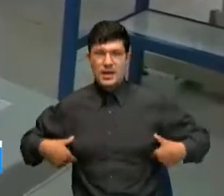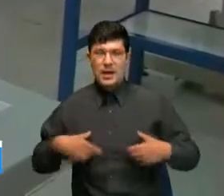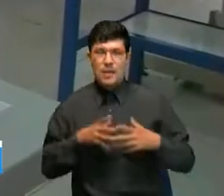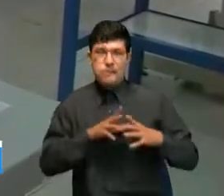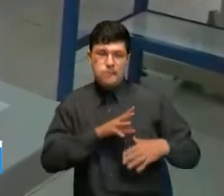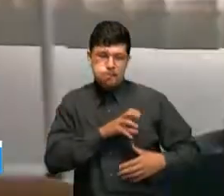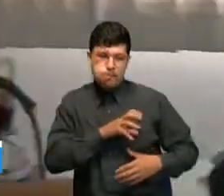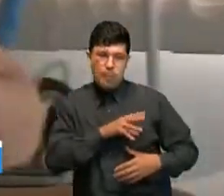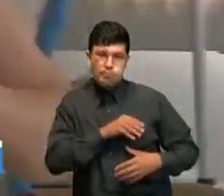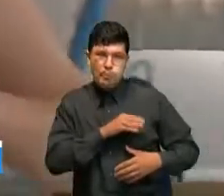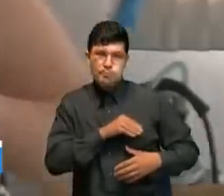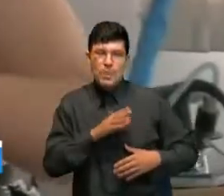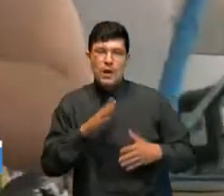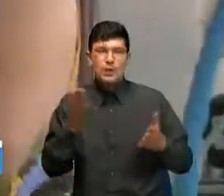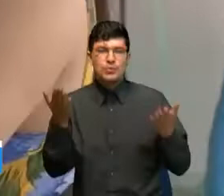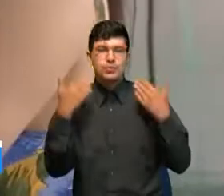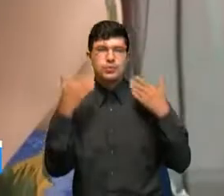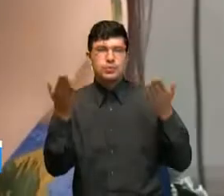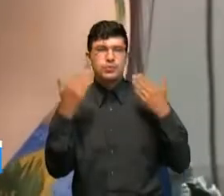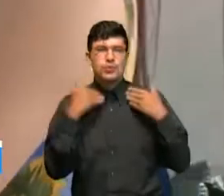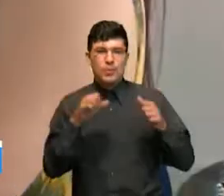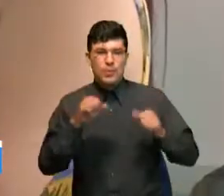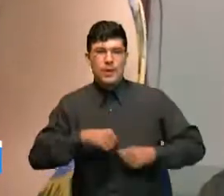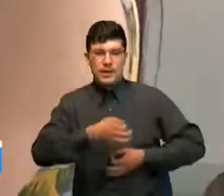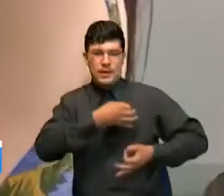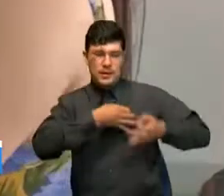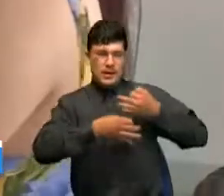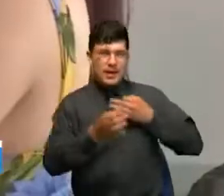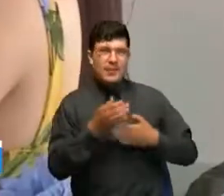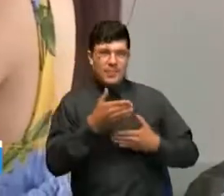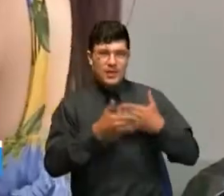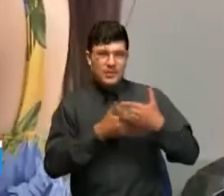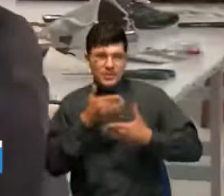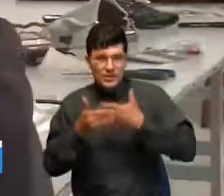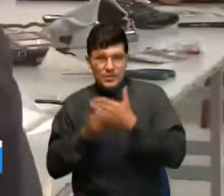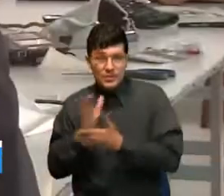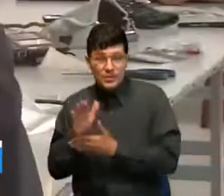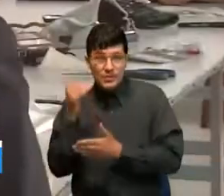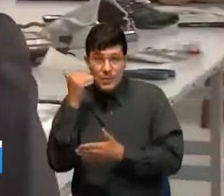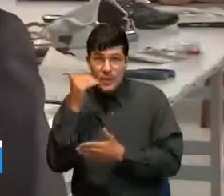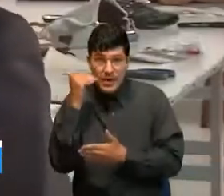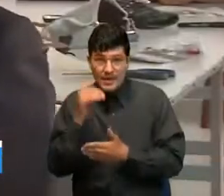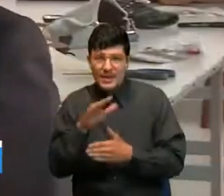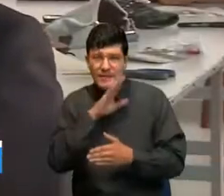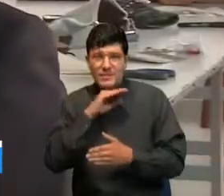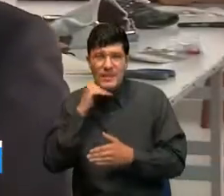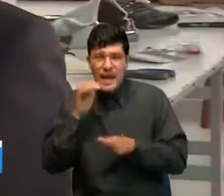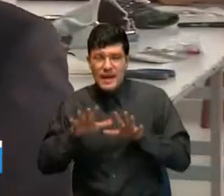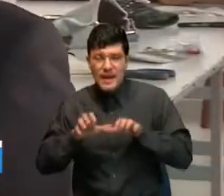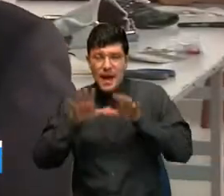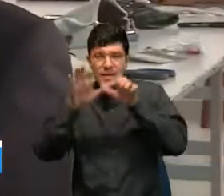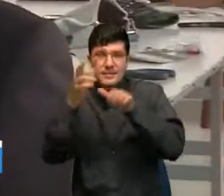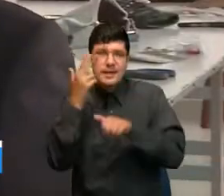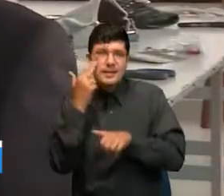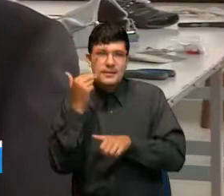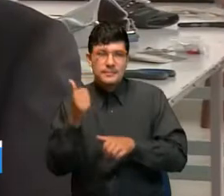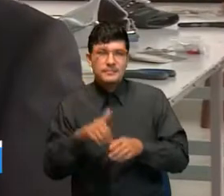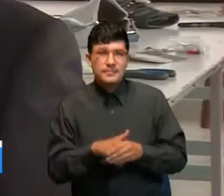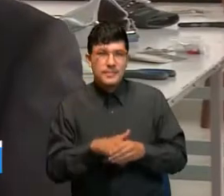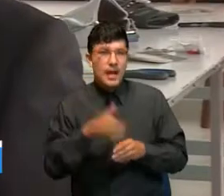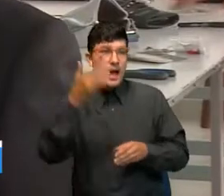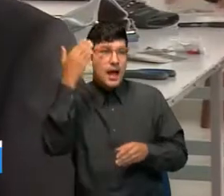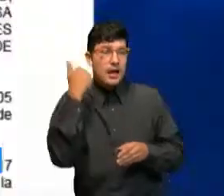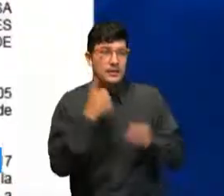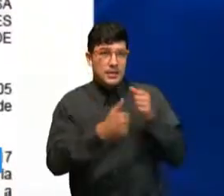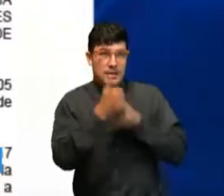mujeres con cáncer de mama en proceso de radioterapia. La solicitud se radicó ante la superintendencia el 20 de septiembre